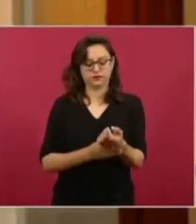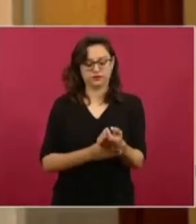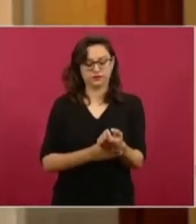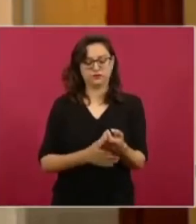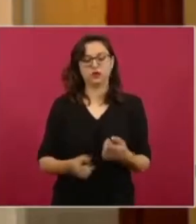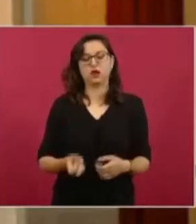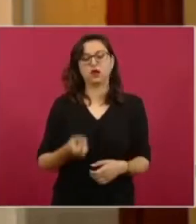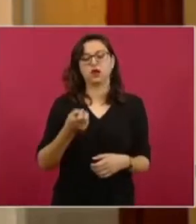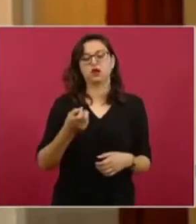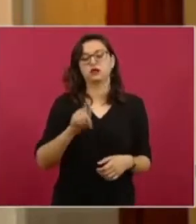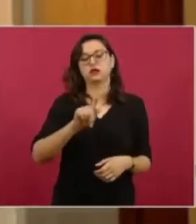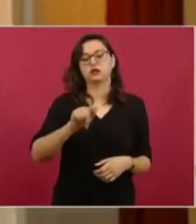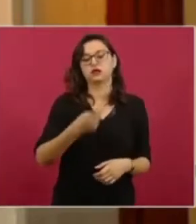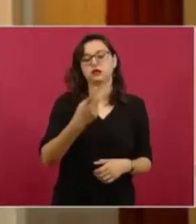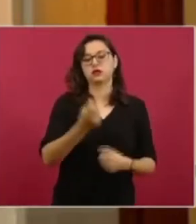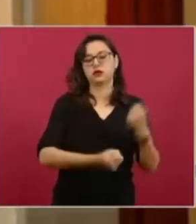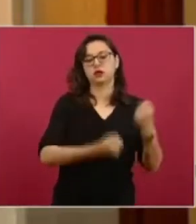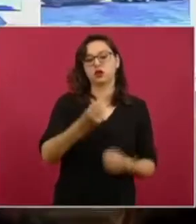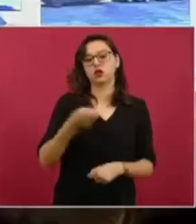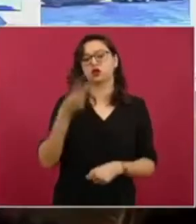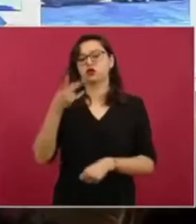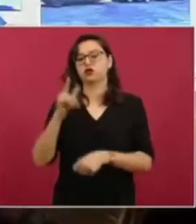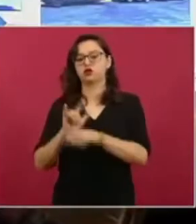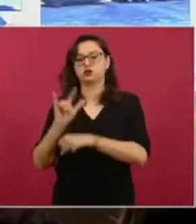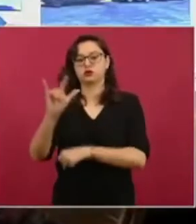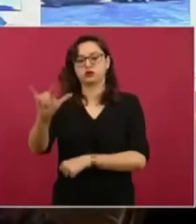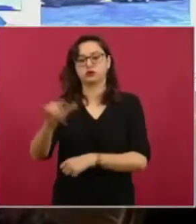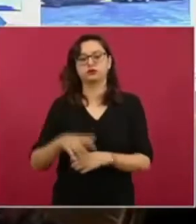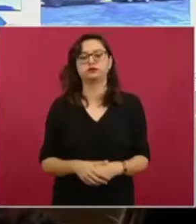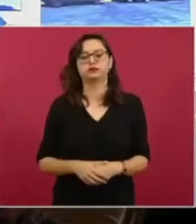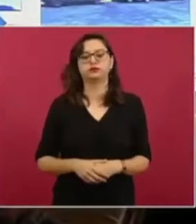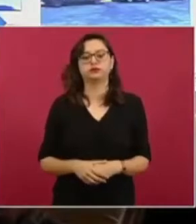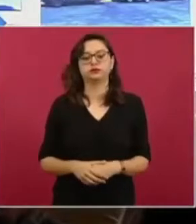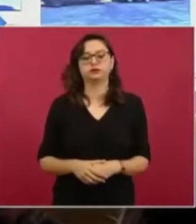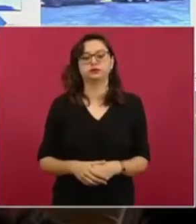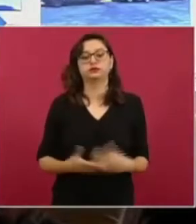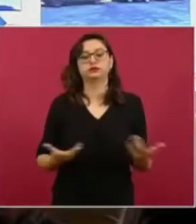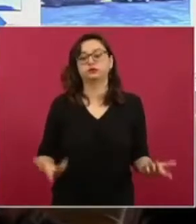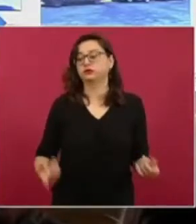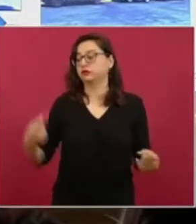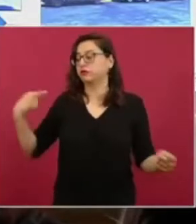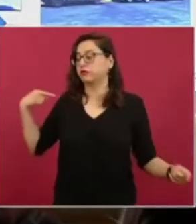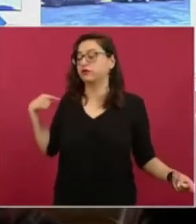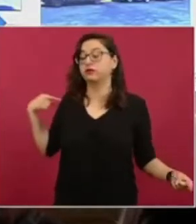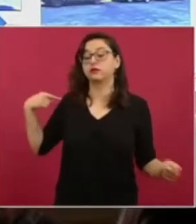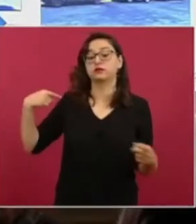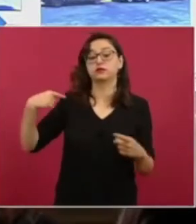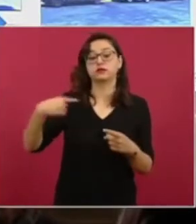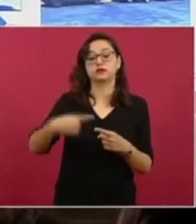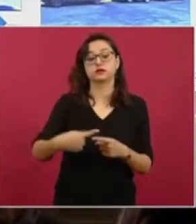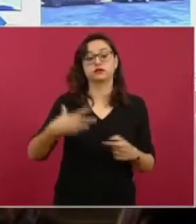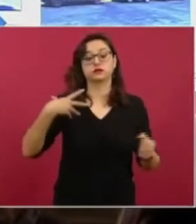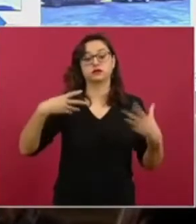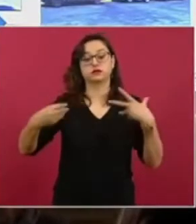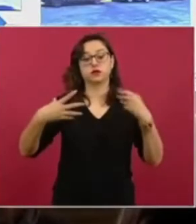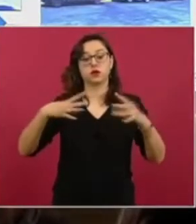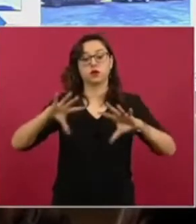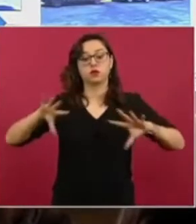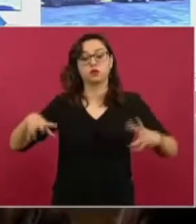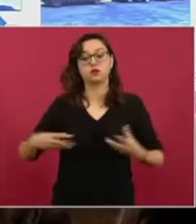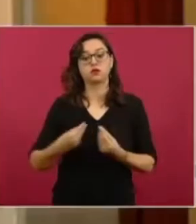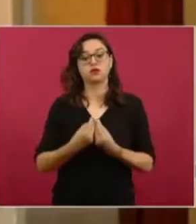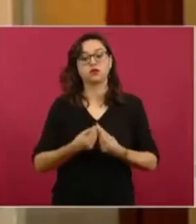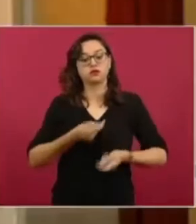aeronaves. Aquí tenemos un resumen de lo que se ha transportado a través de todo este periodo de pandemia. Tenemos por